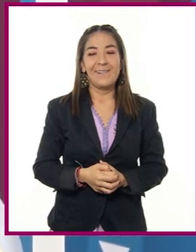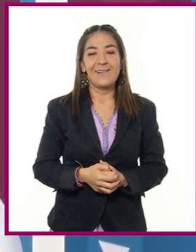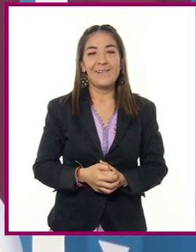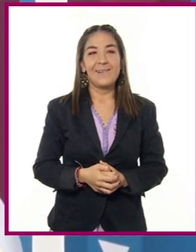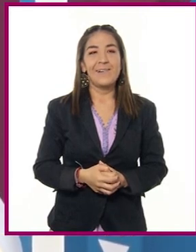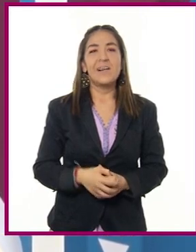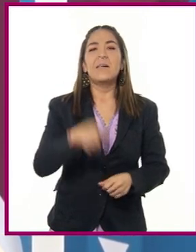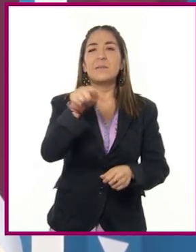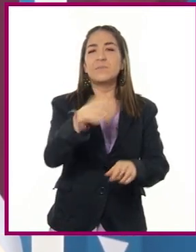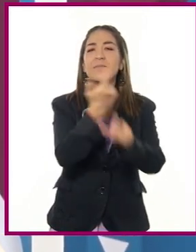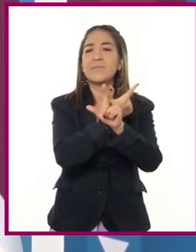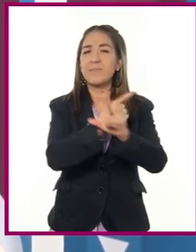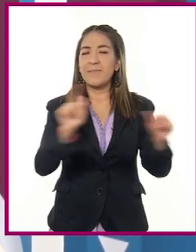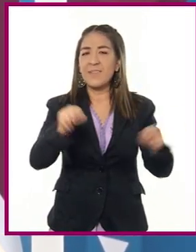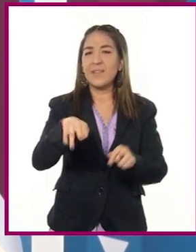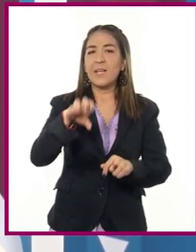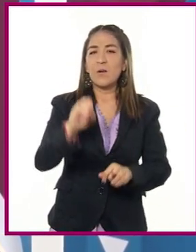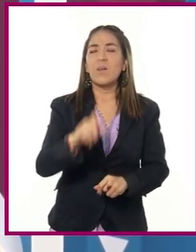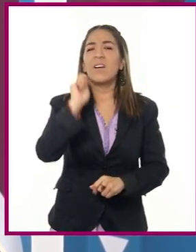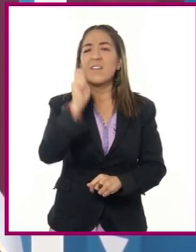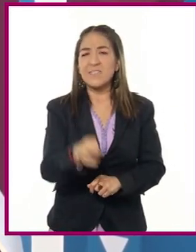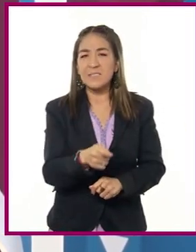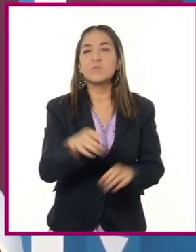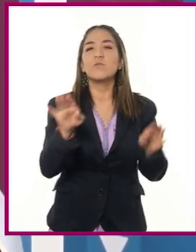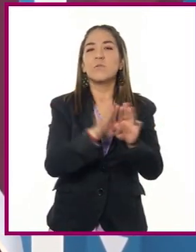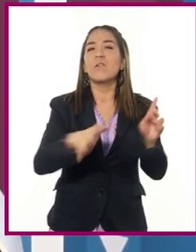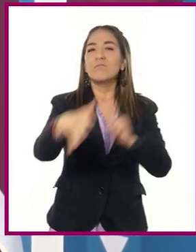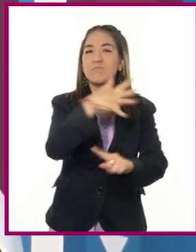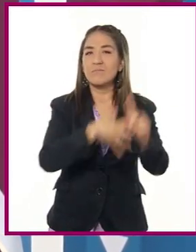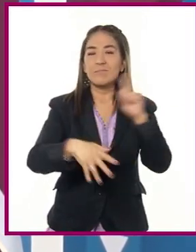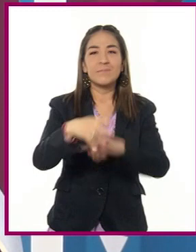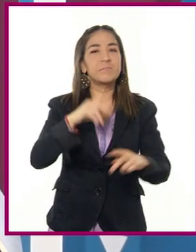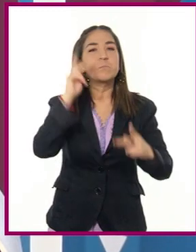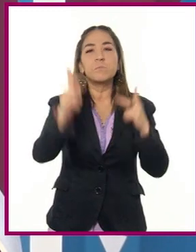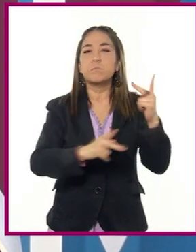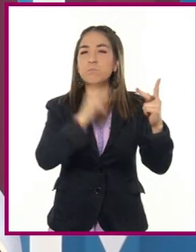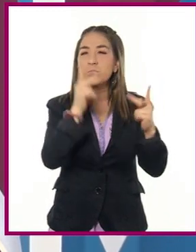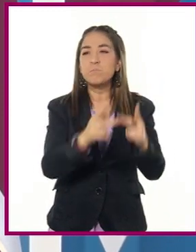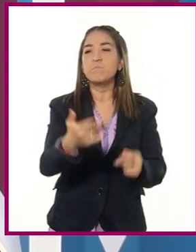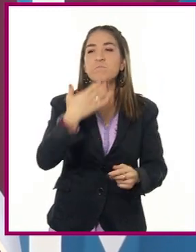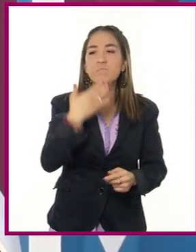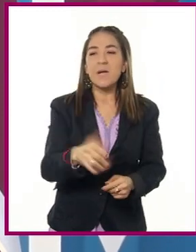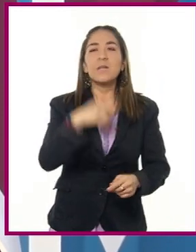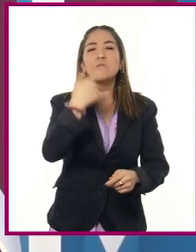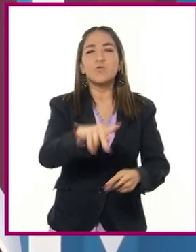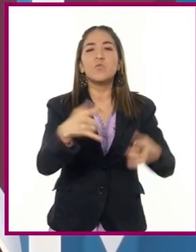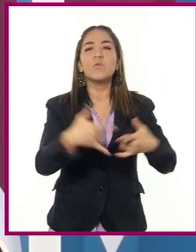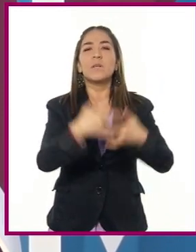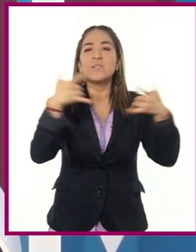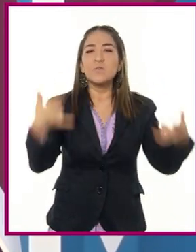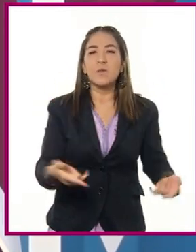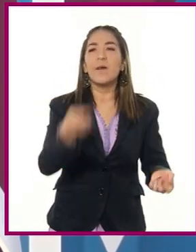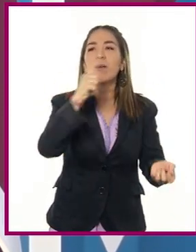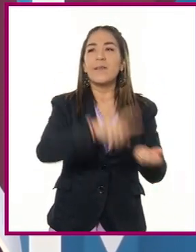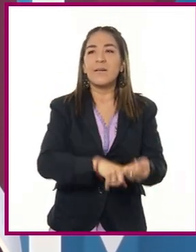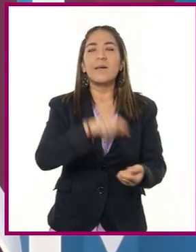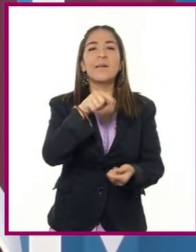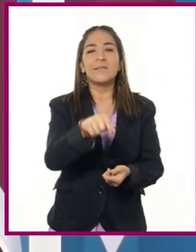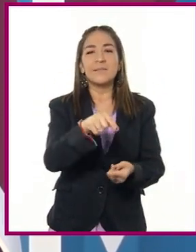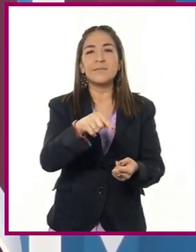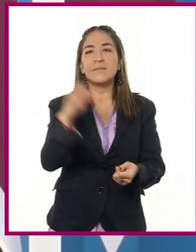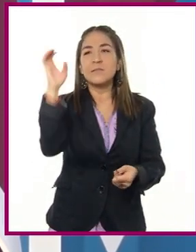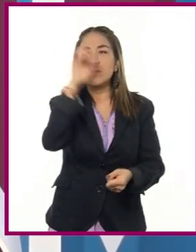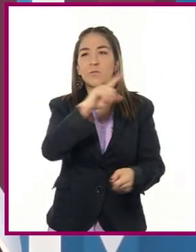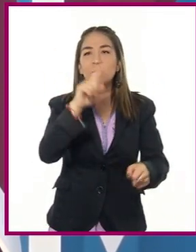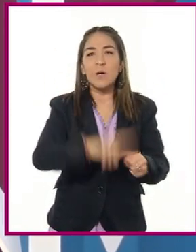El neoliberalismo es un fenómeno perfectamente identificable cuya historia se puede contar. Es